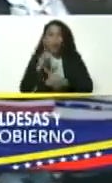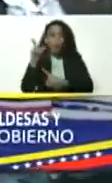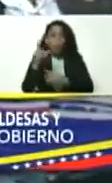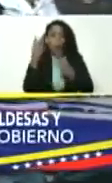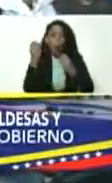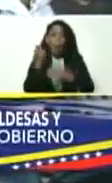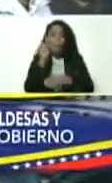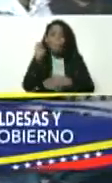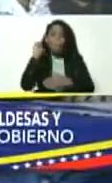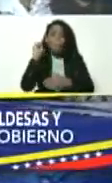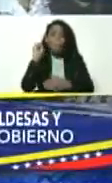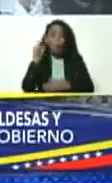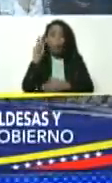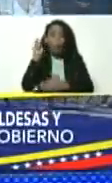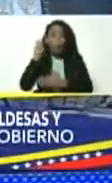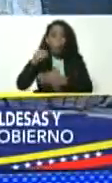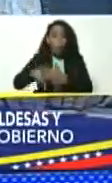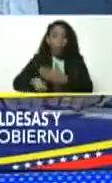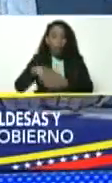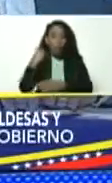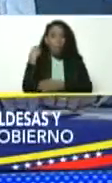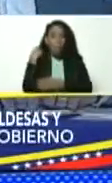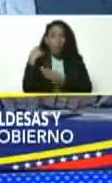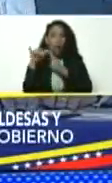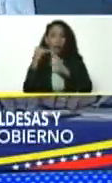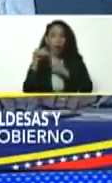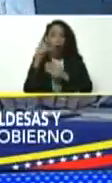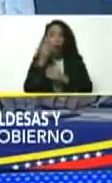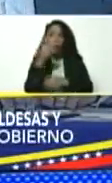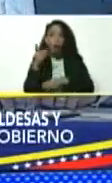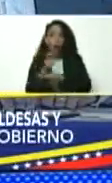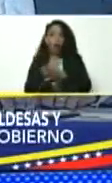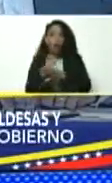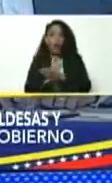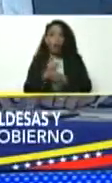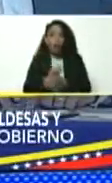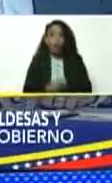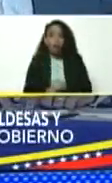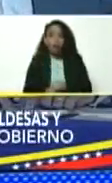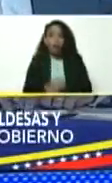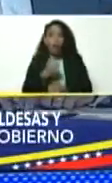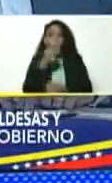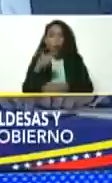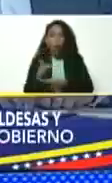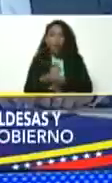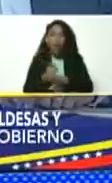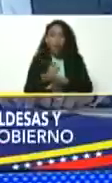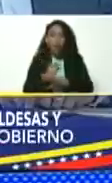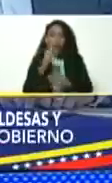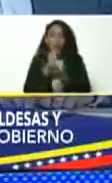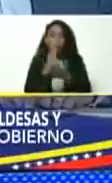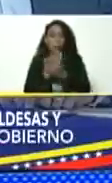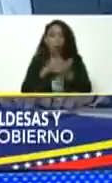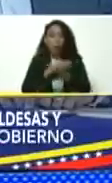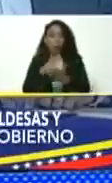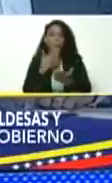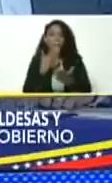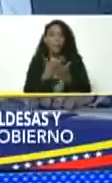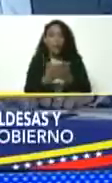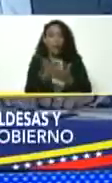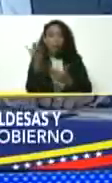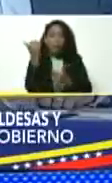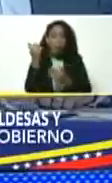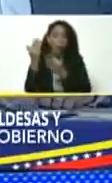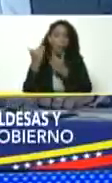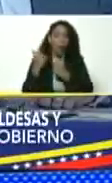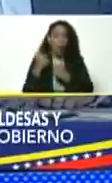puntos de cuenta mandan a como debe ser un buen gobernante verdad buen gobernante esté encima de los problemas y pide recursos pida